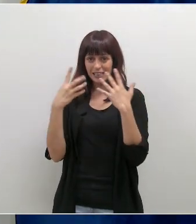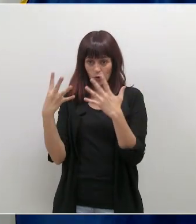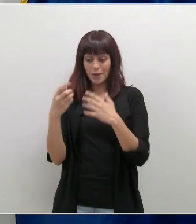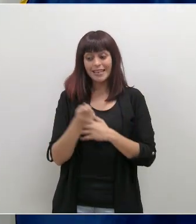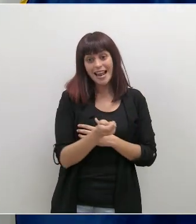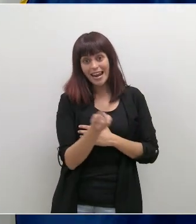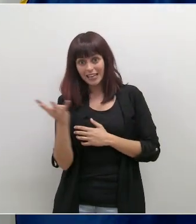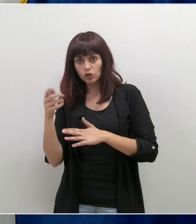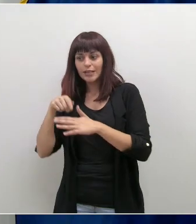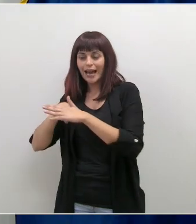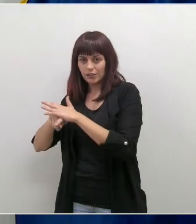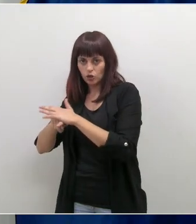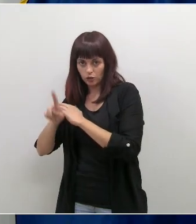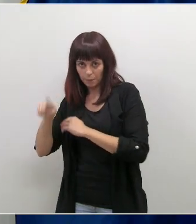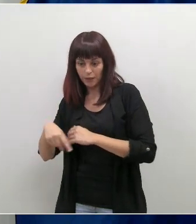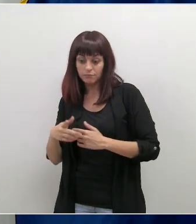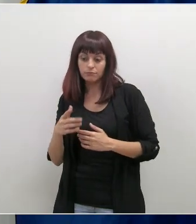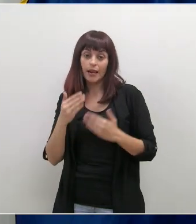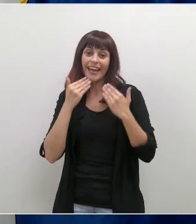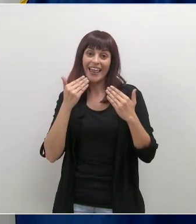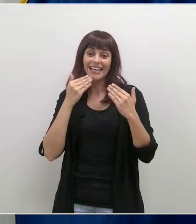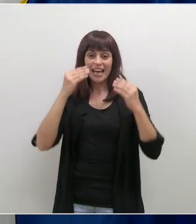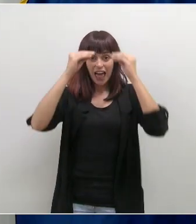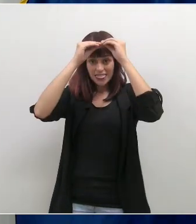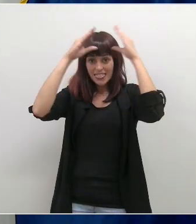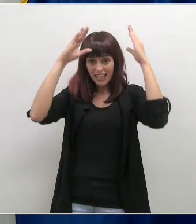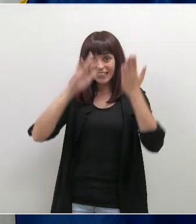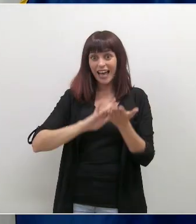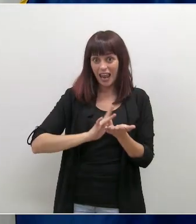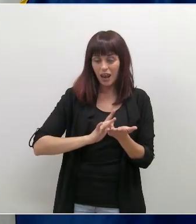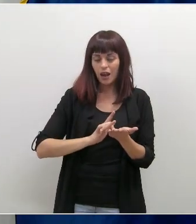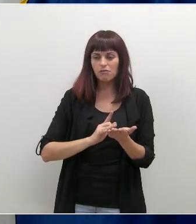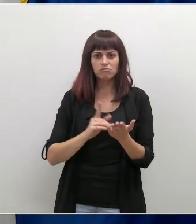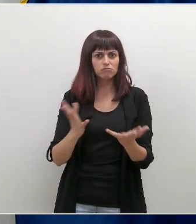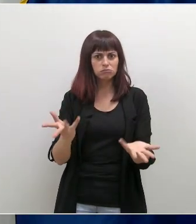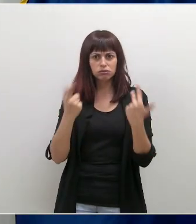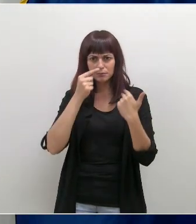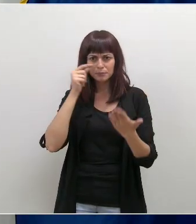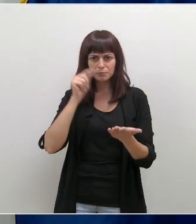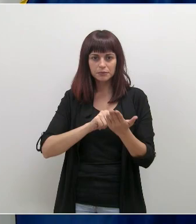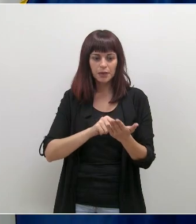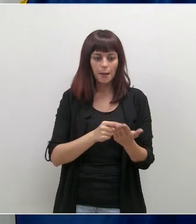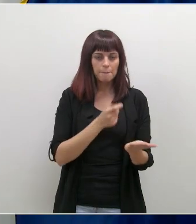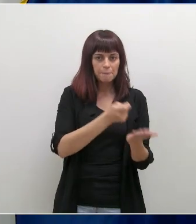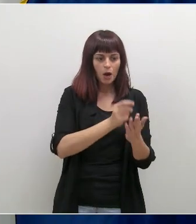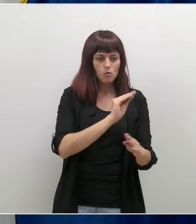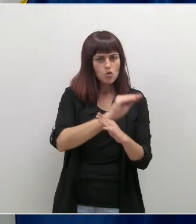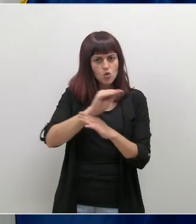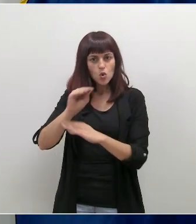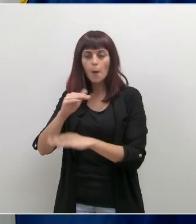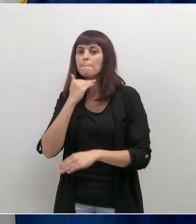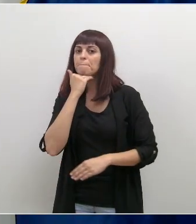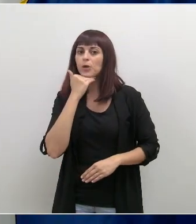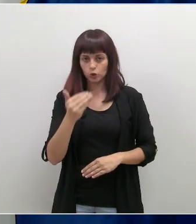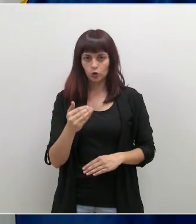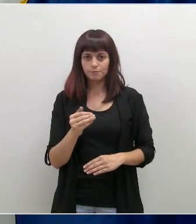están tramitando. De esta manera hemos conseguido, gracias a la digitalización, ser muy ágiles en el pago de estas ayudas y que lleguen cuanto antes